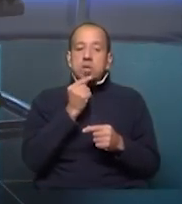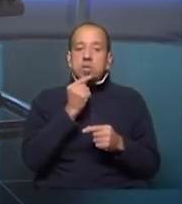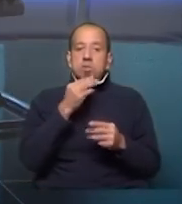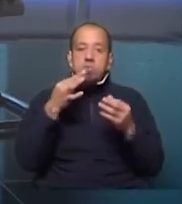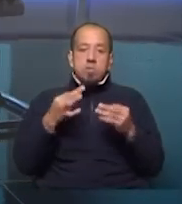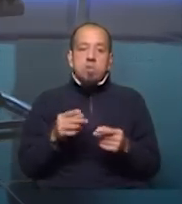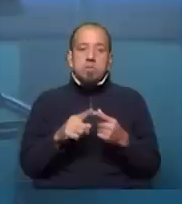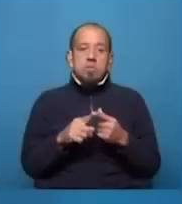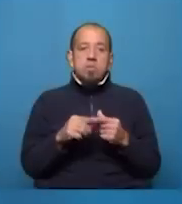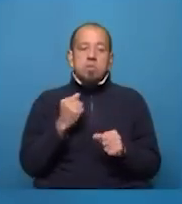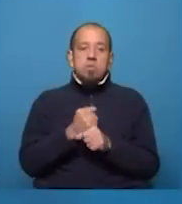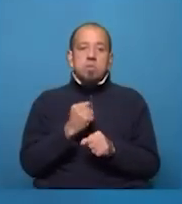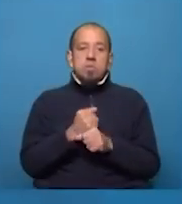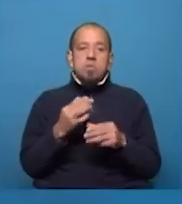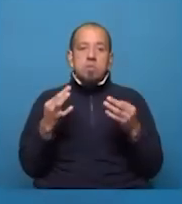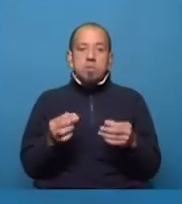bien